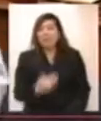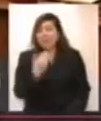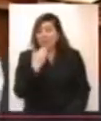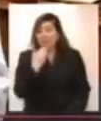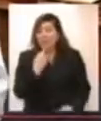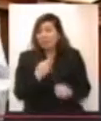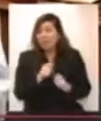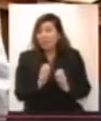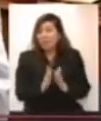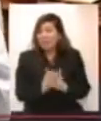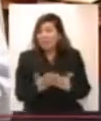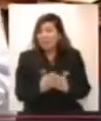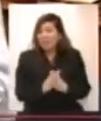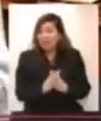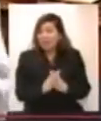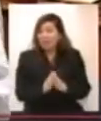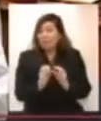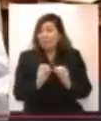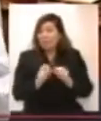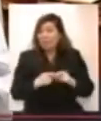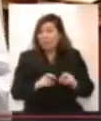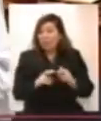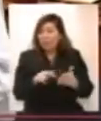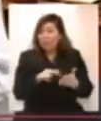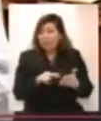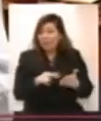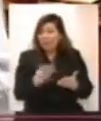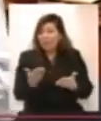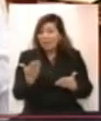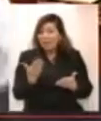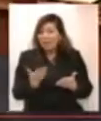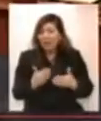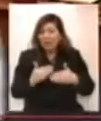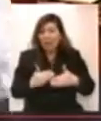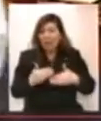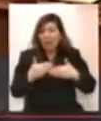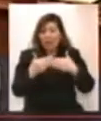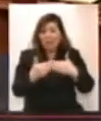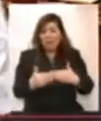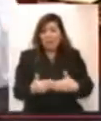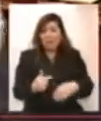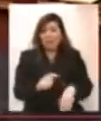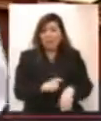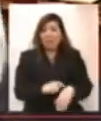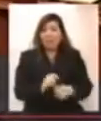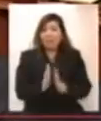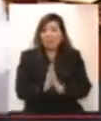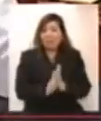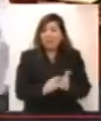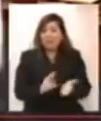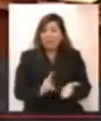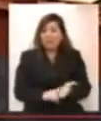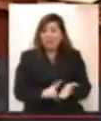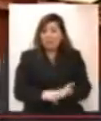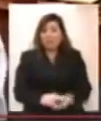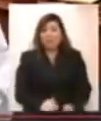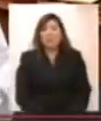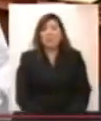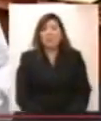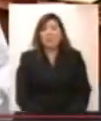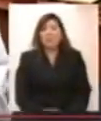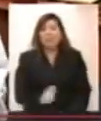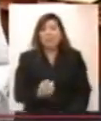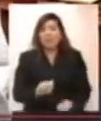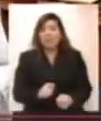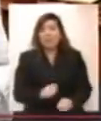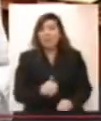Quienes están vendiendo los libros, quienes están promoviendo la lectura, han pedido la ampliación del plazo de la exoneración de los impuestos